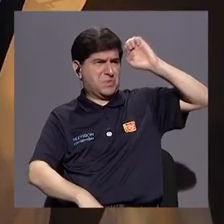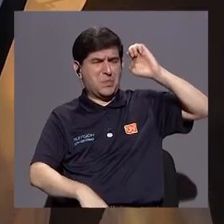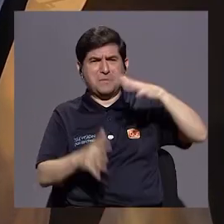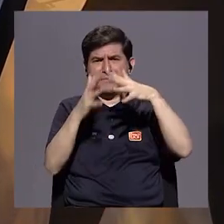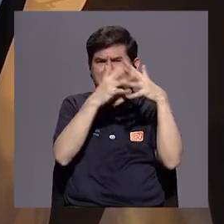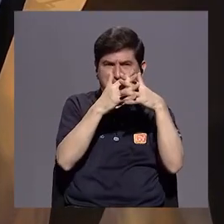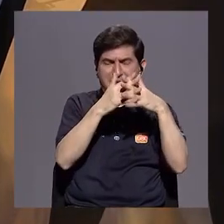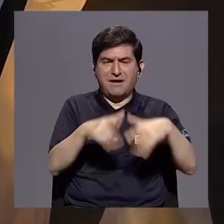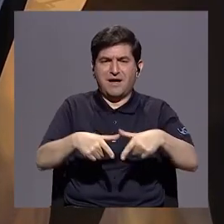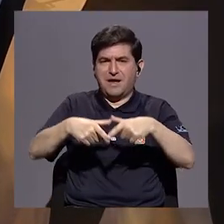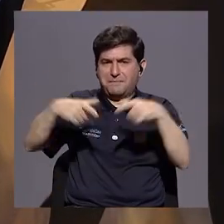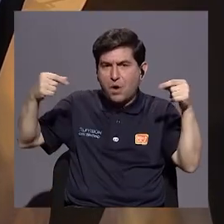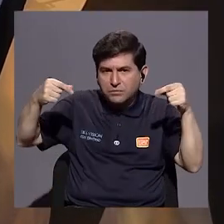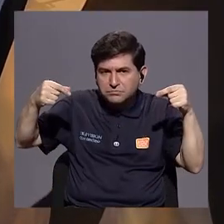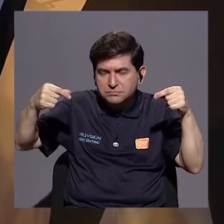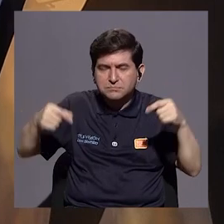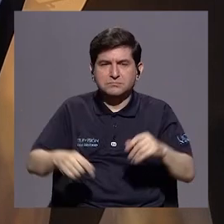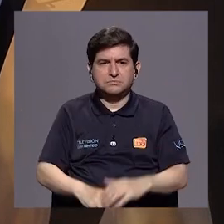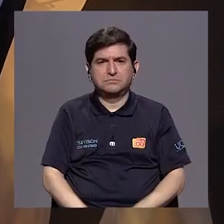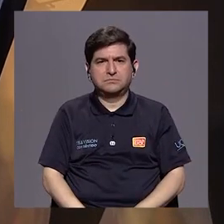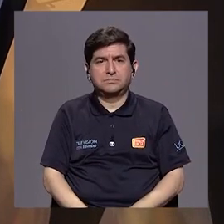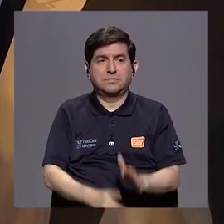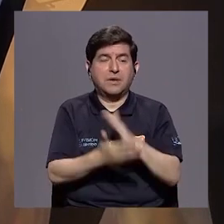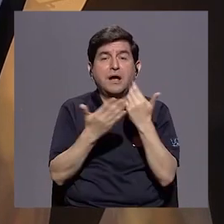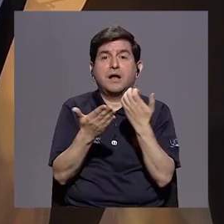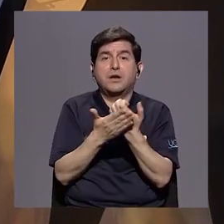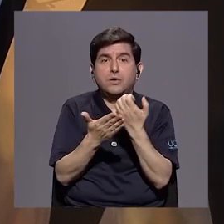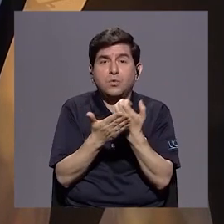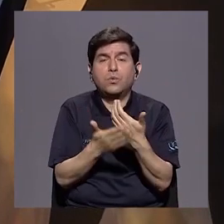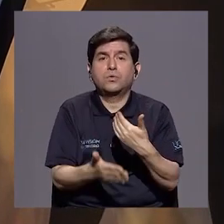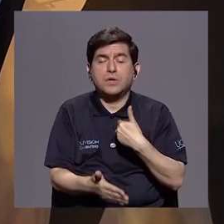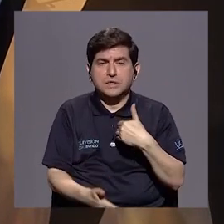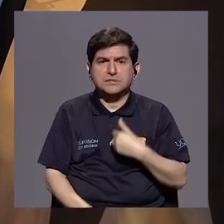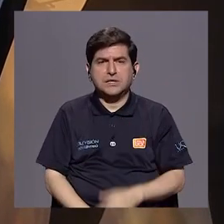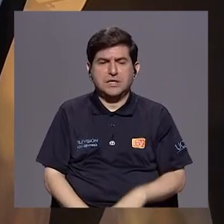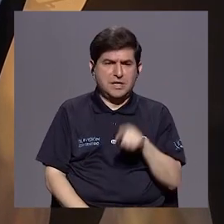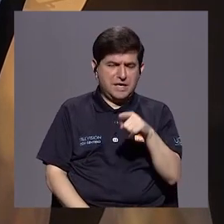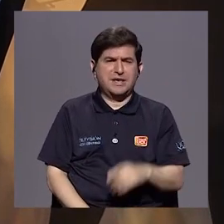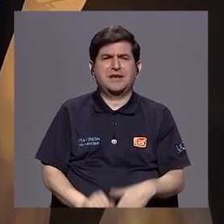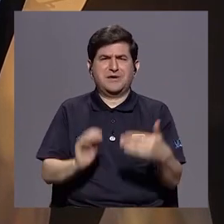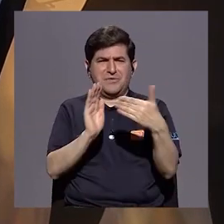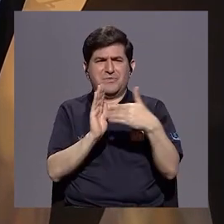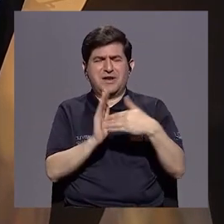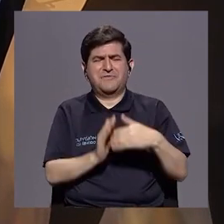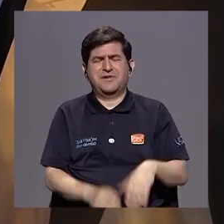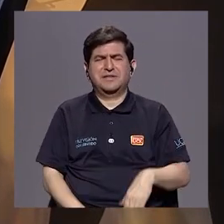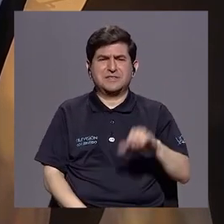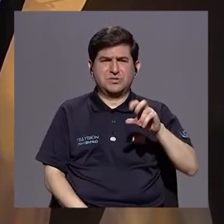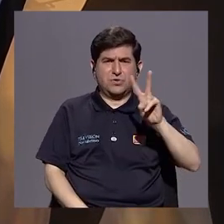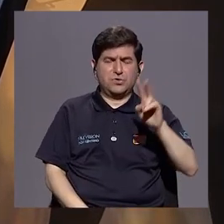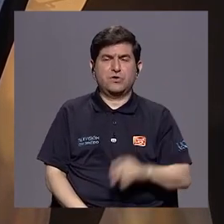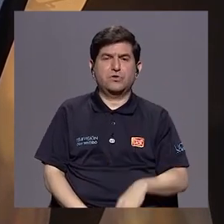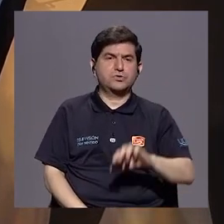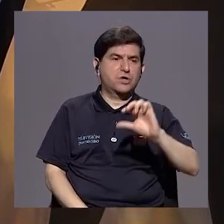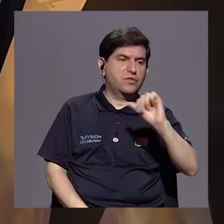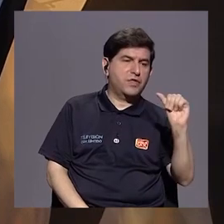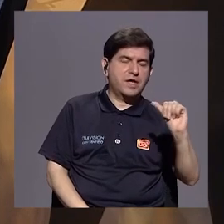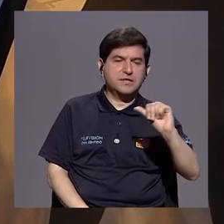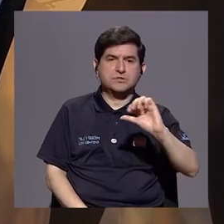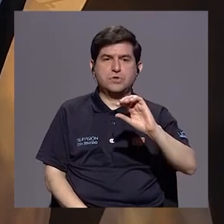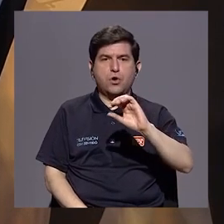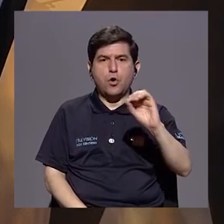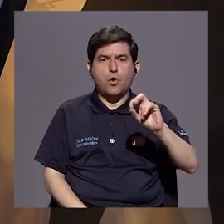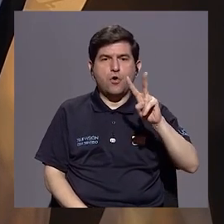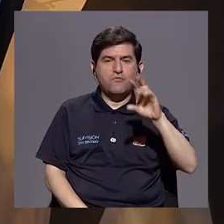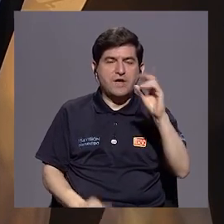eeuu en japón y algunas economías tienen una huella de carbono que es 10 o hasta 20 veces más grande